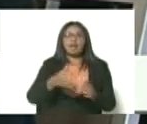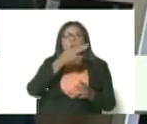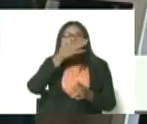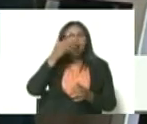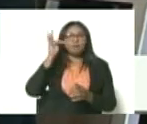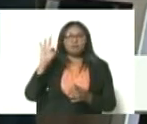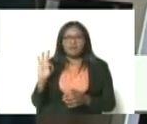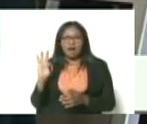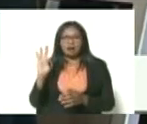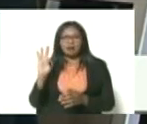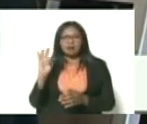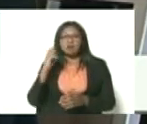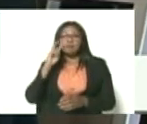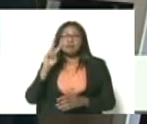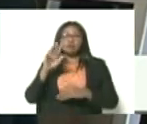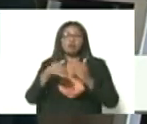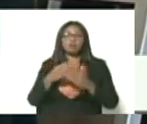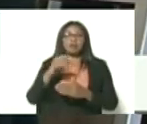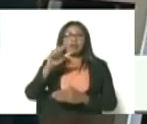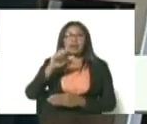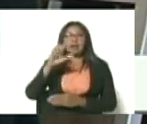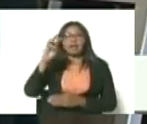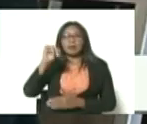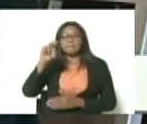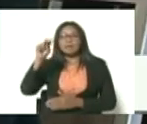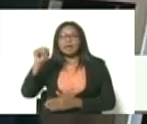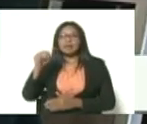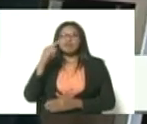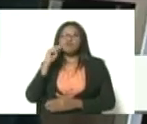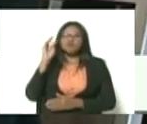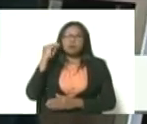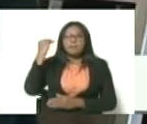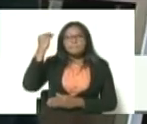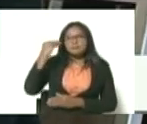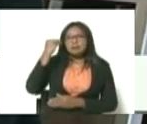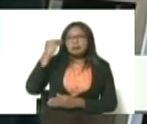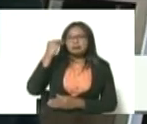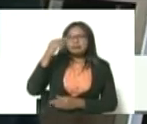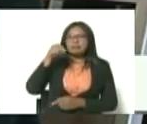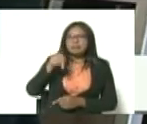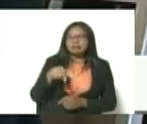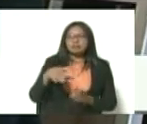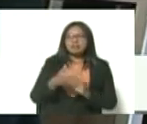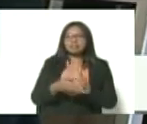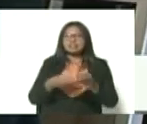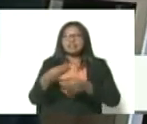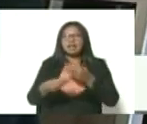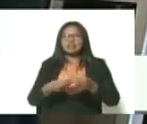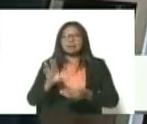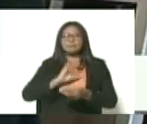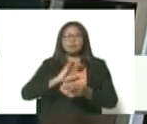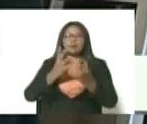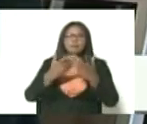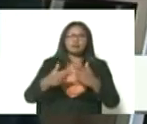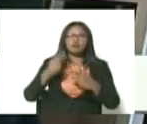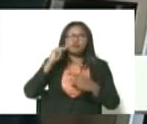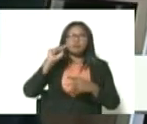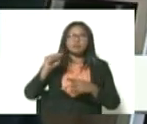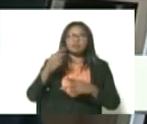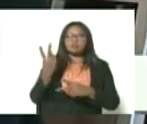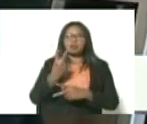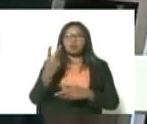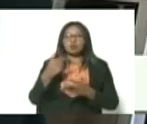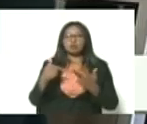territorio venezolano del ELN. Quería saber pues cuál es su postura al respecto y qué se está haciendo desde su administración frente a estos dos